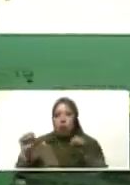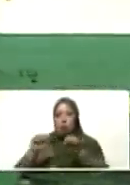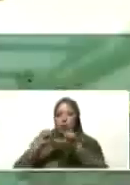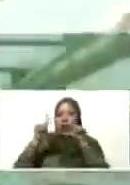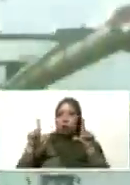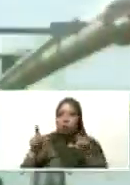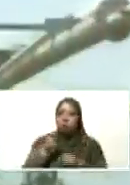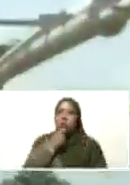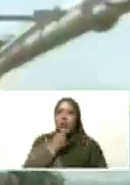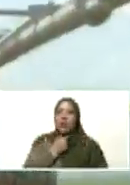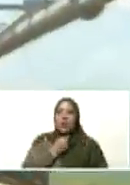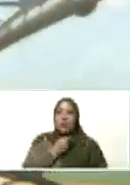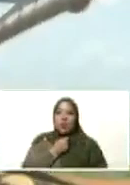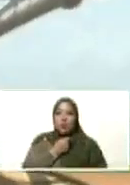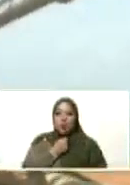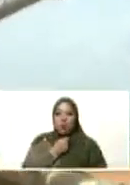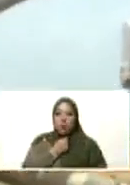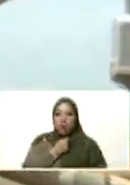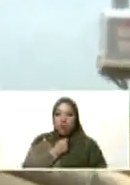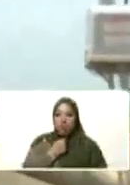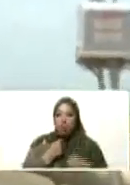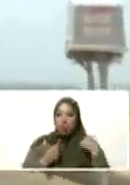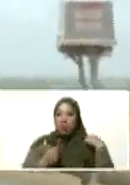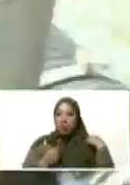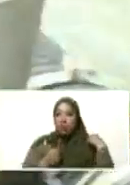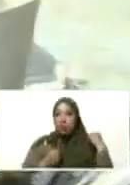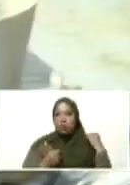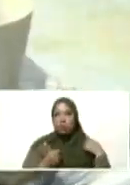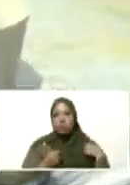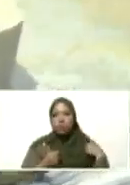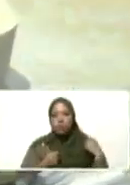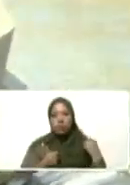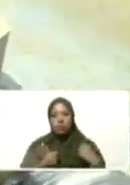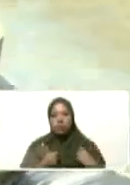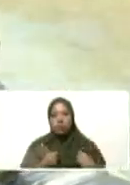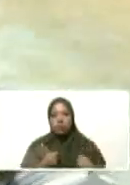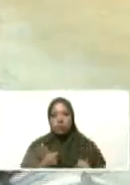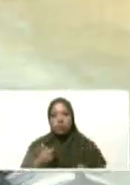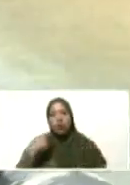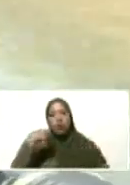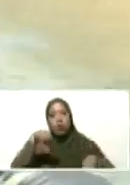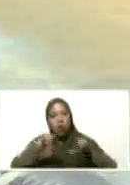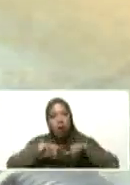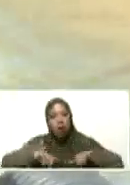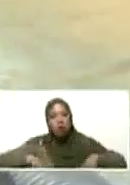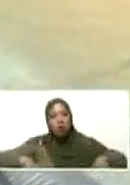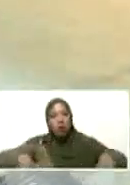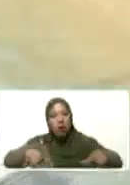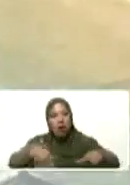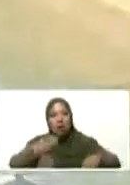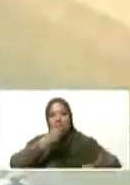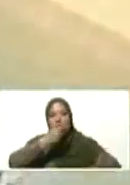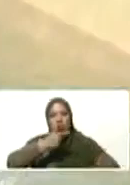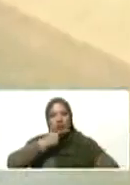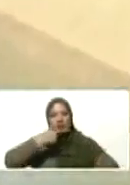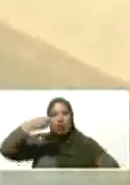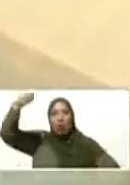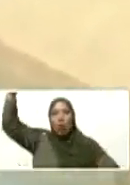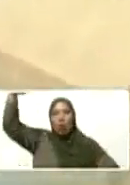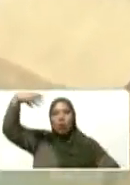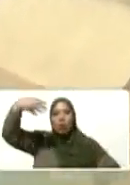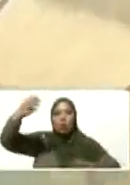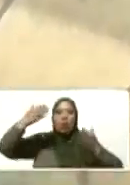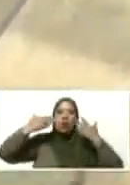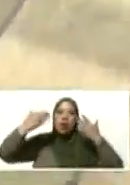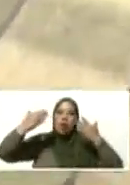encantados con este tipo de cultivo, con el suelo, con las condiciones climáticas del estado Monagas. Pudieron